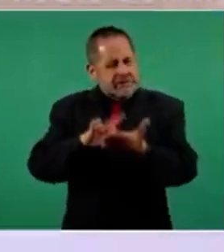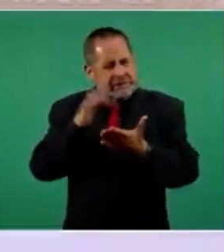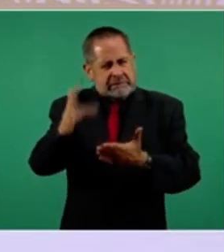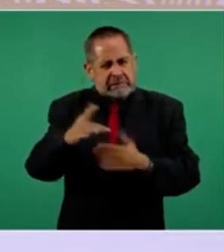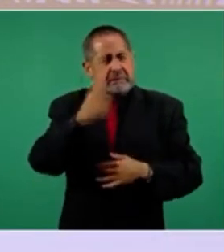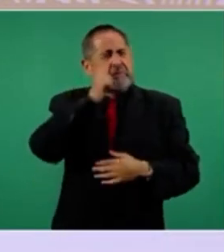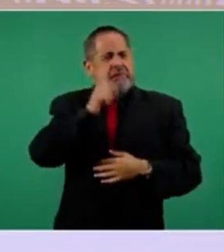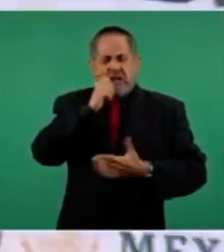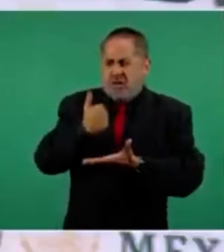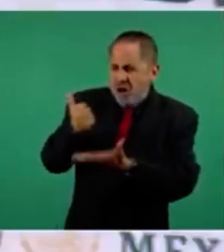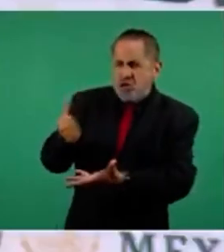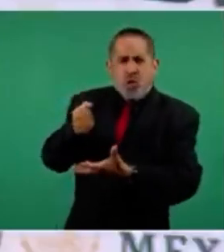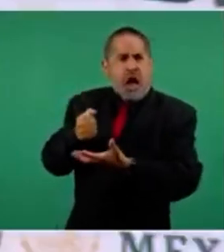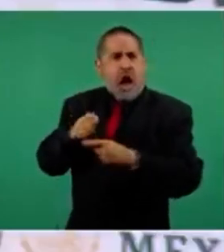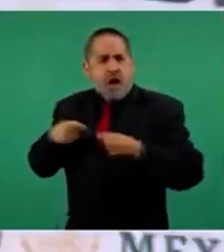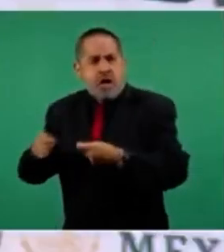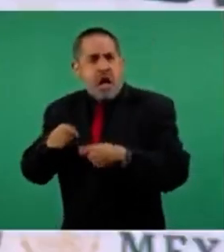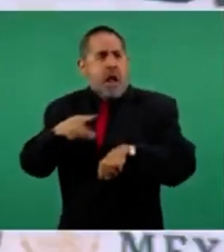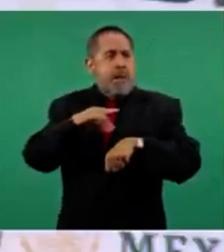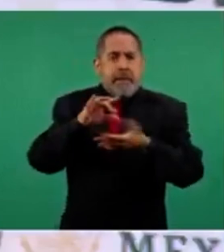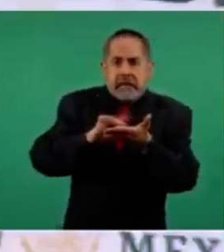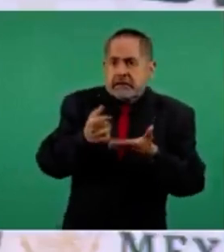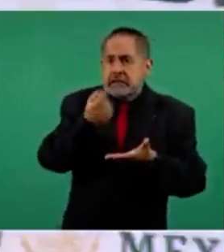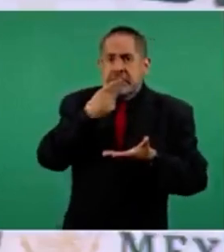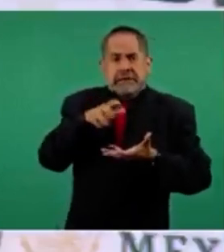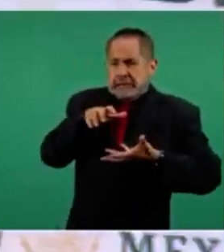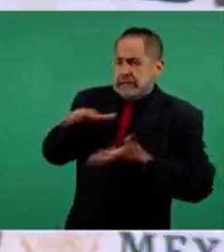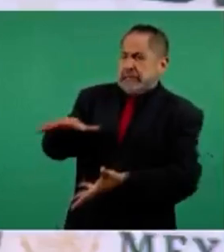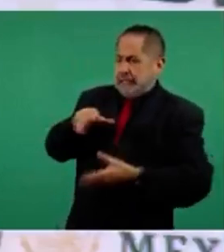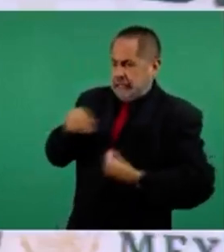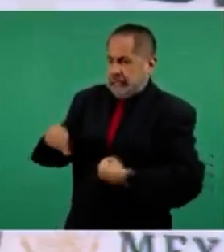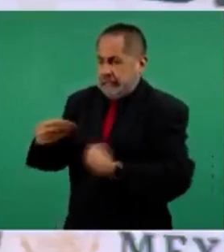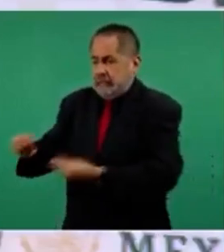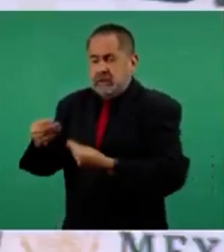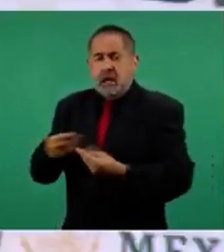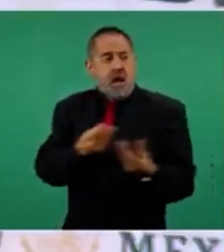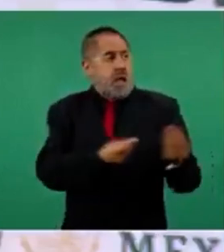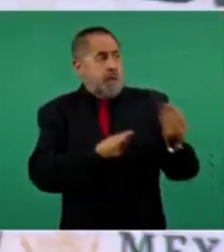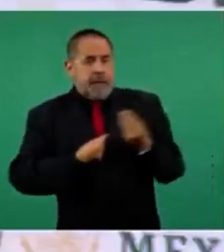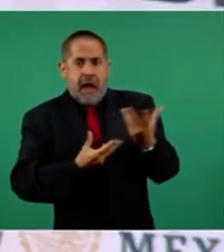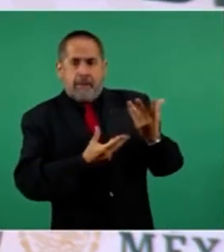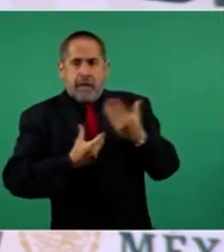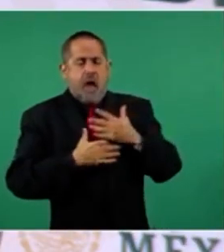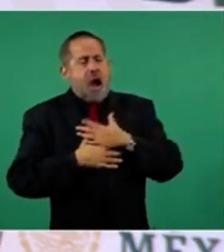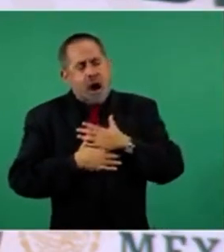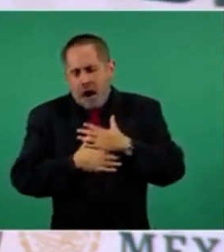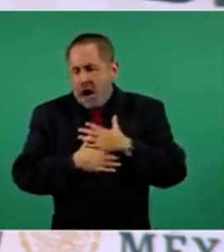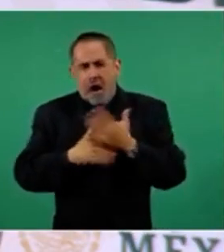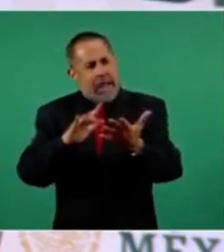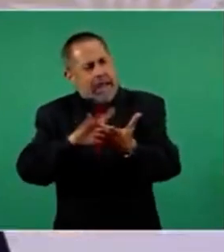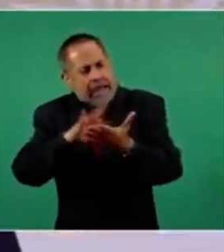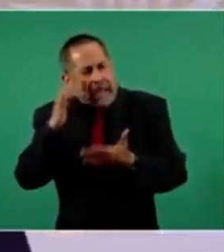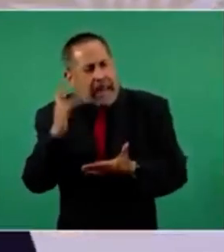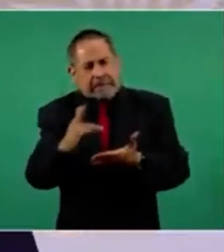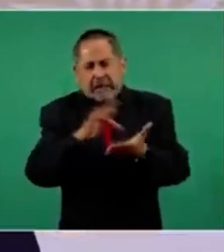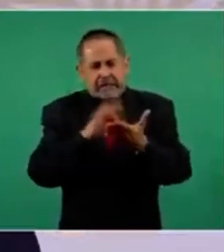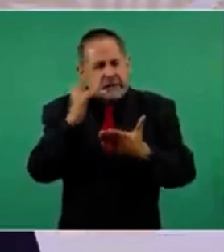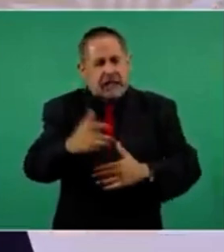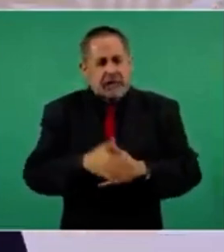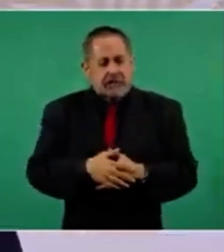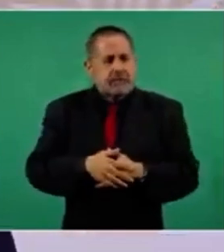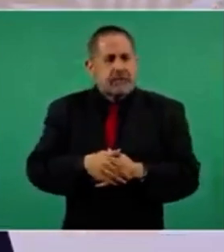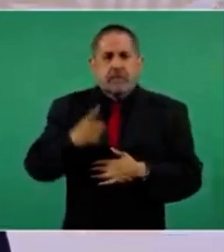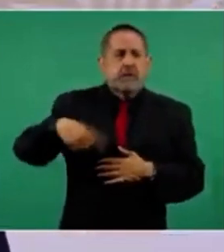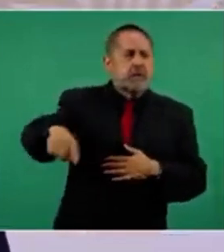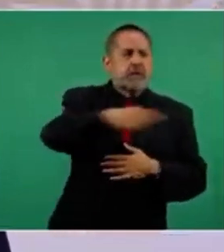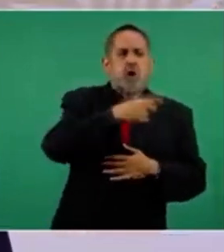en insumos médicos y alimentos para paliar los efectos combinados del acoso económico y la pandemia. Hermanas y